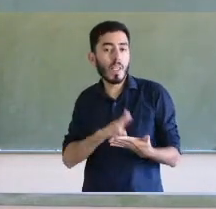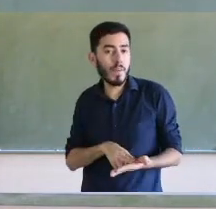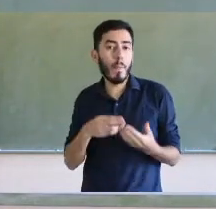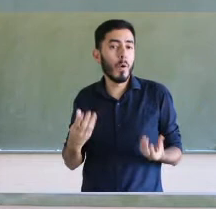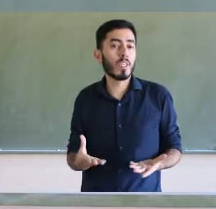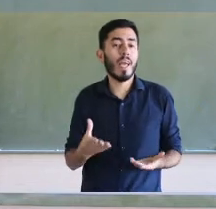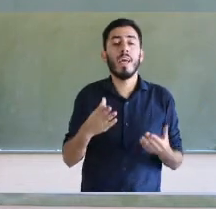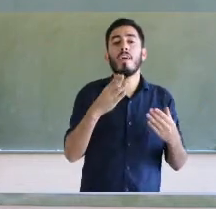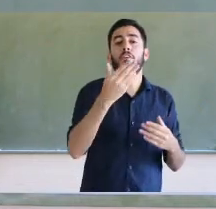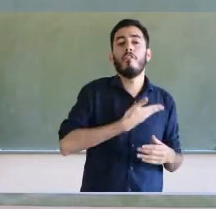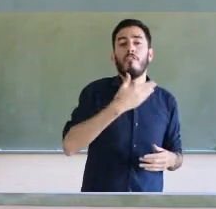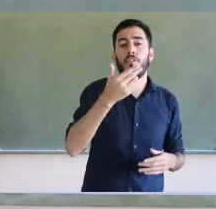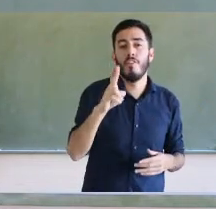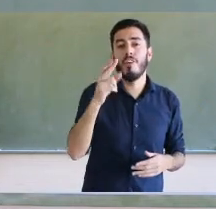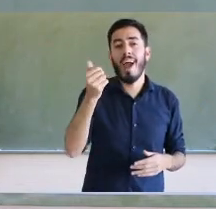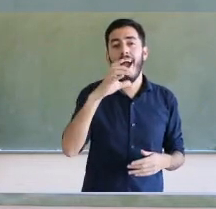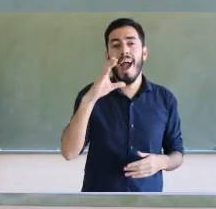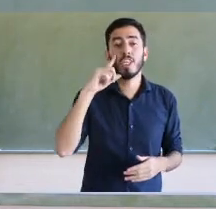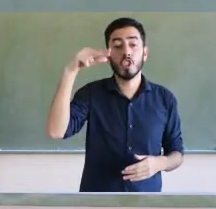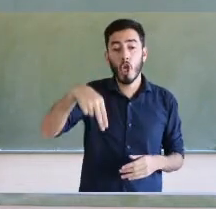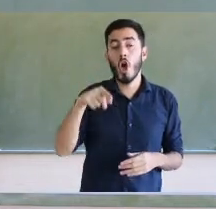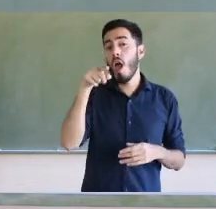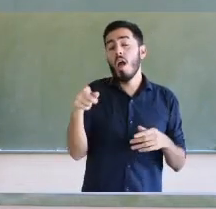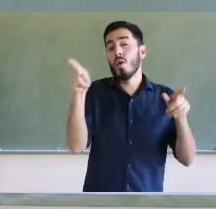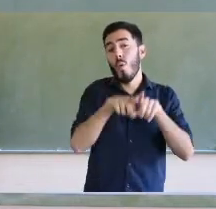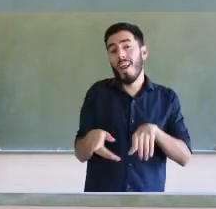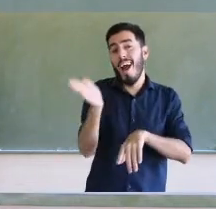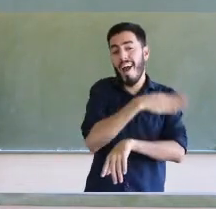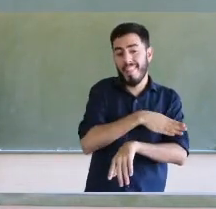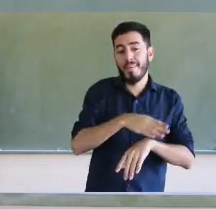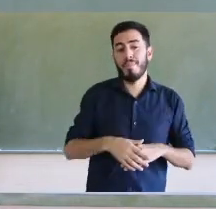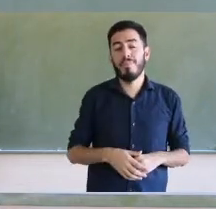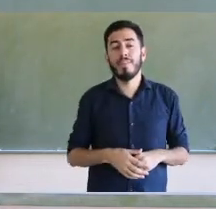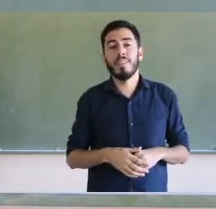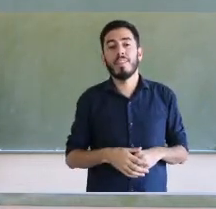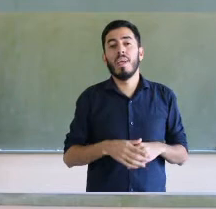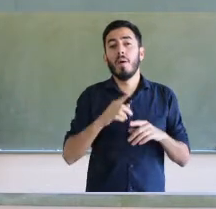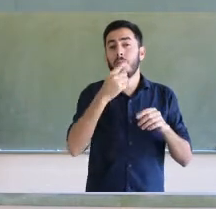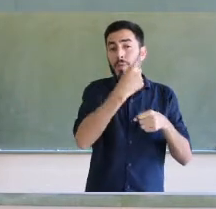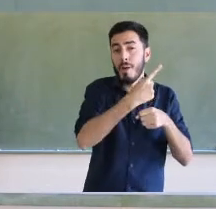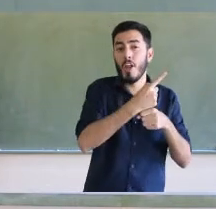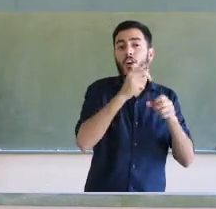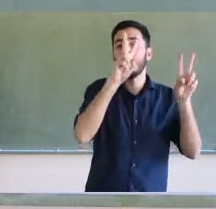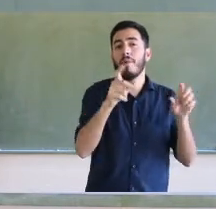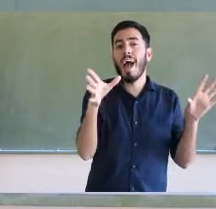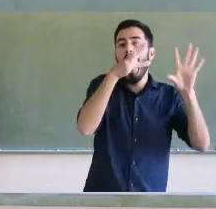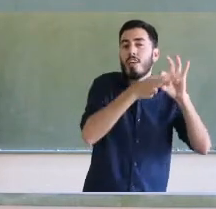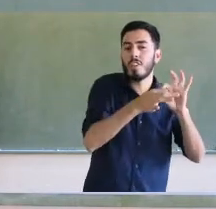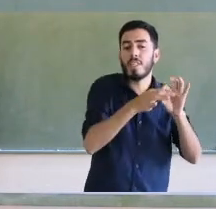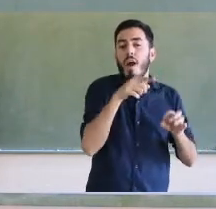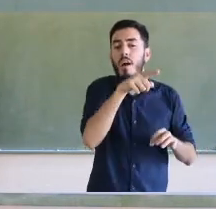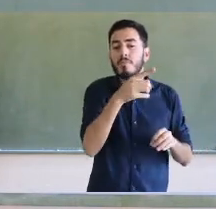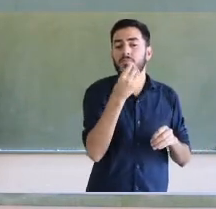fracciones y también allí se vuelven a cumplir algunas de las propiedades. La primera que tenemos, asociativa. ¿Qué pasa en la propiedad